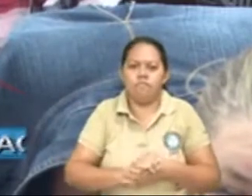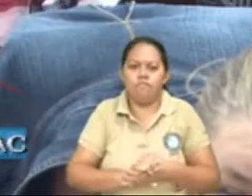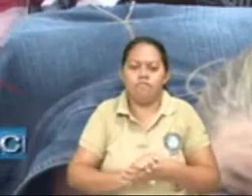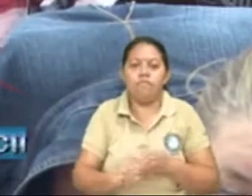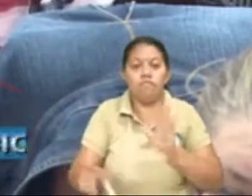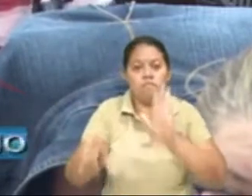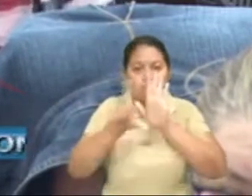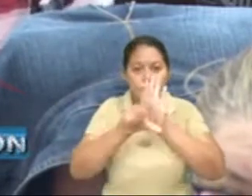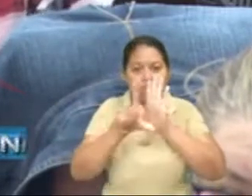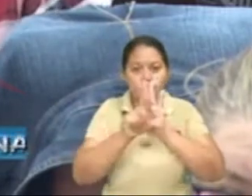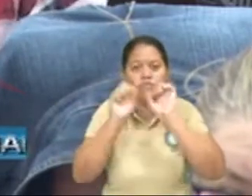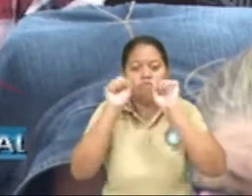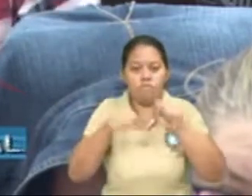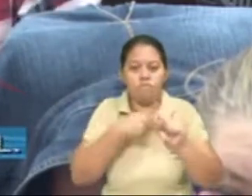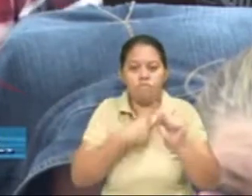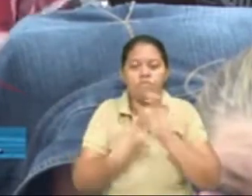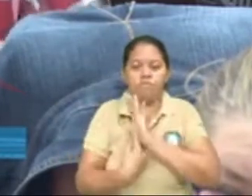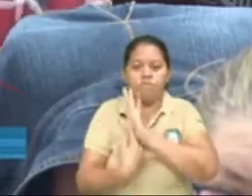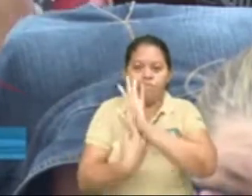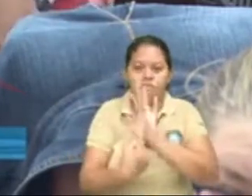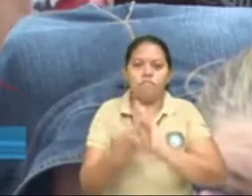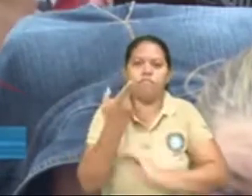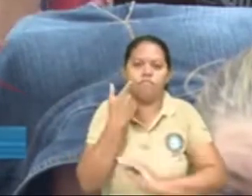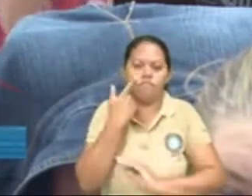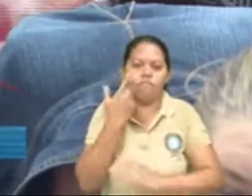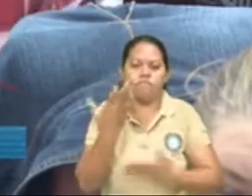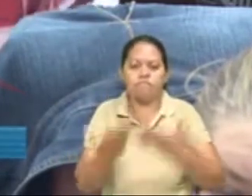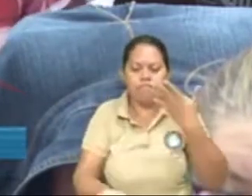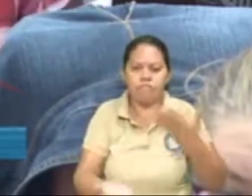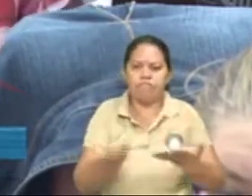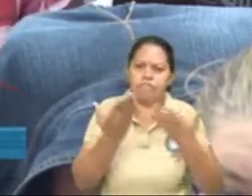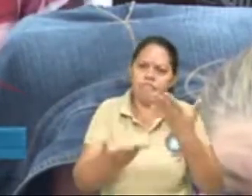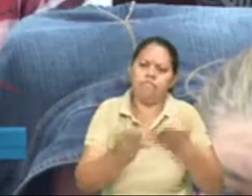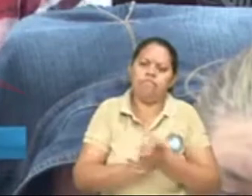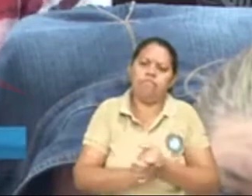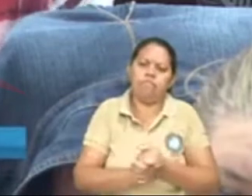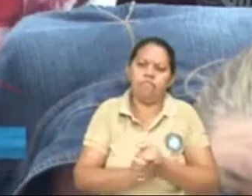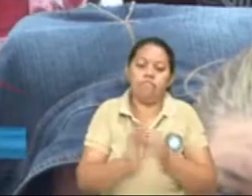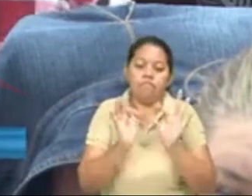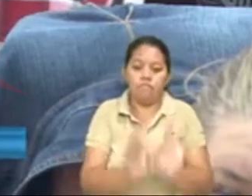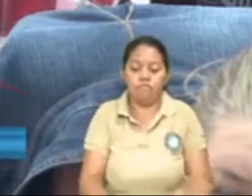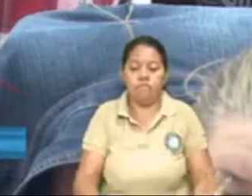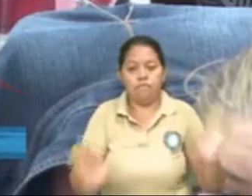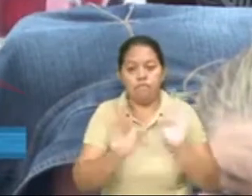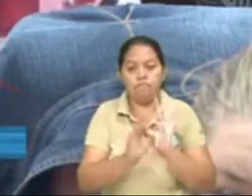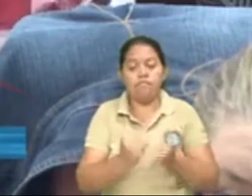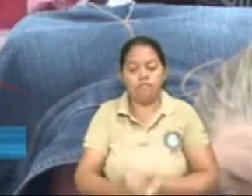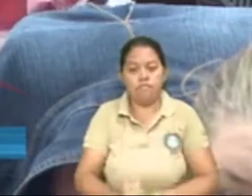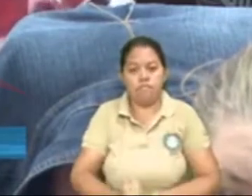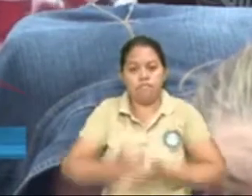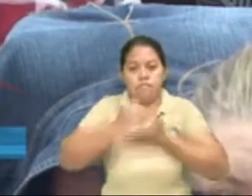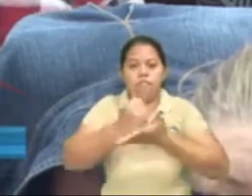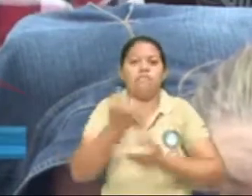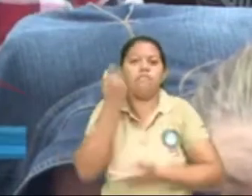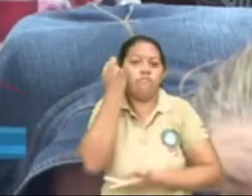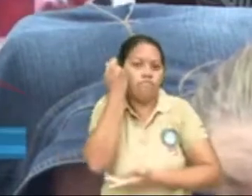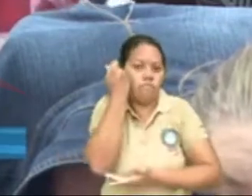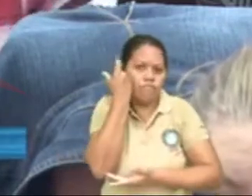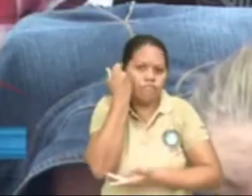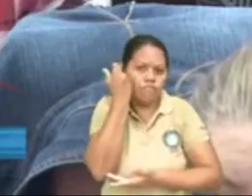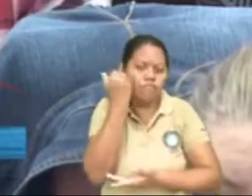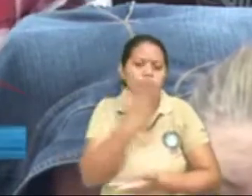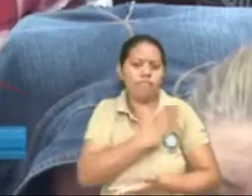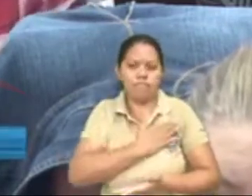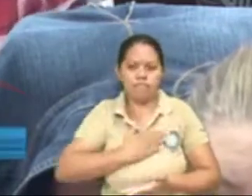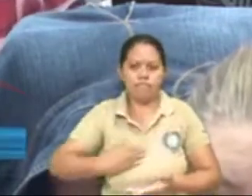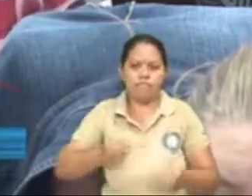Esta ley tiene la bondad de establecer definiciones importantes que ayudan a entender más,